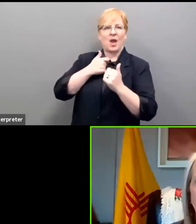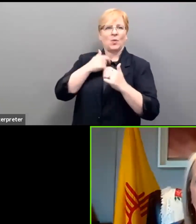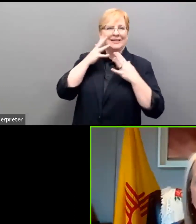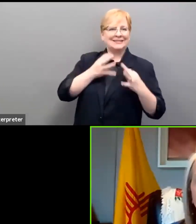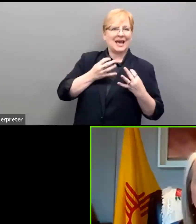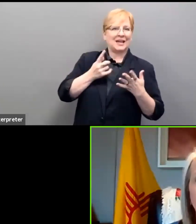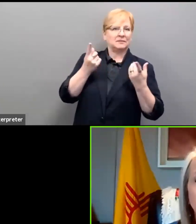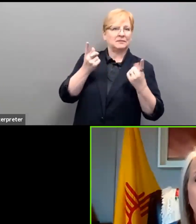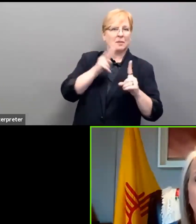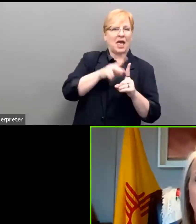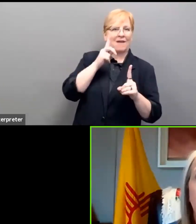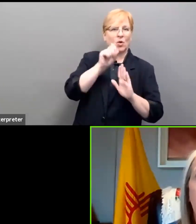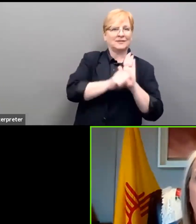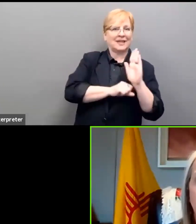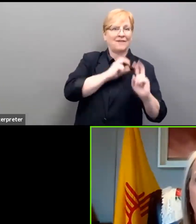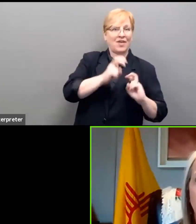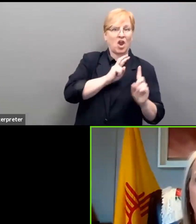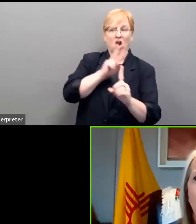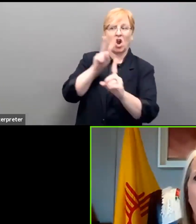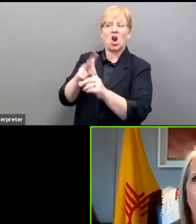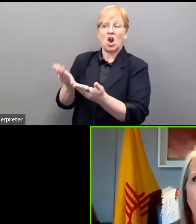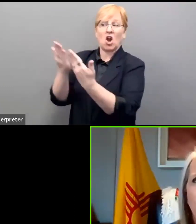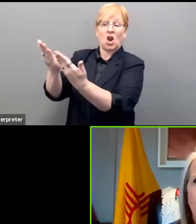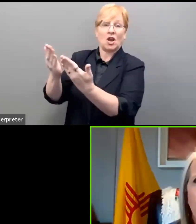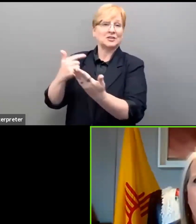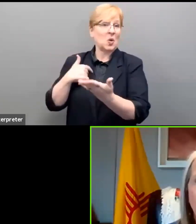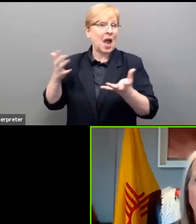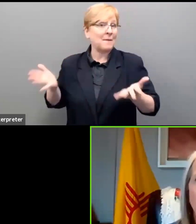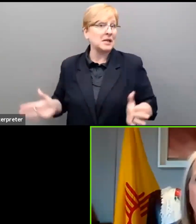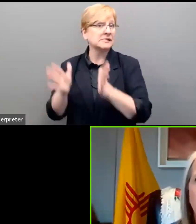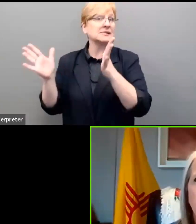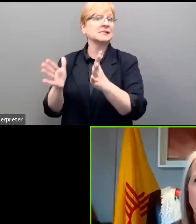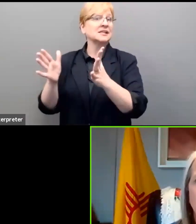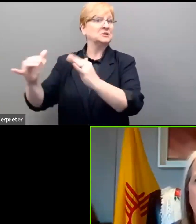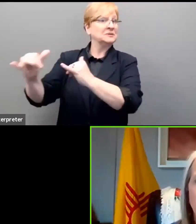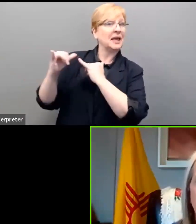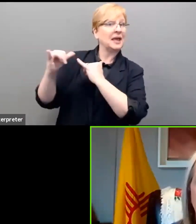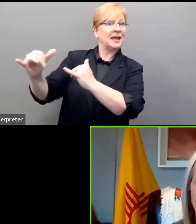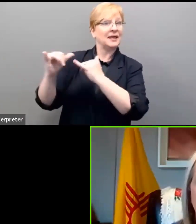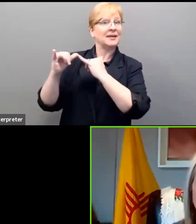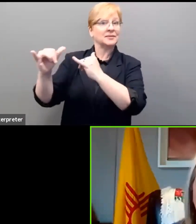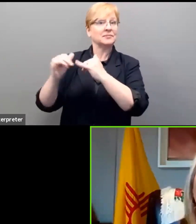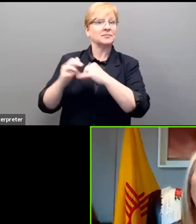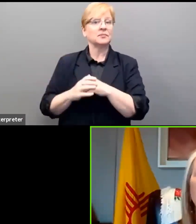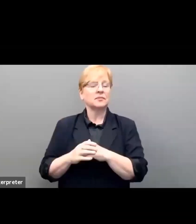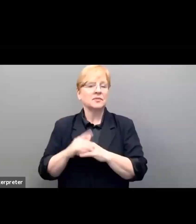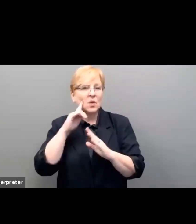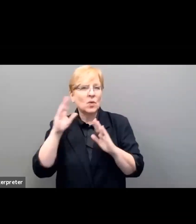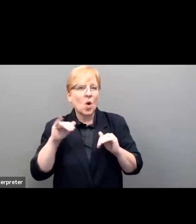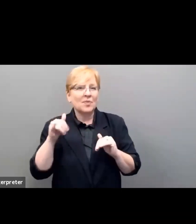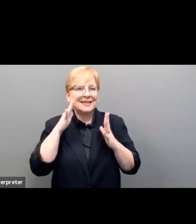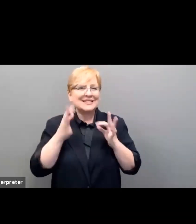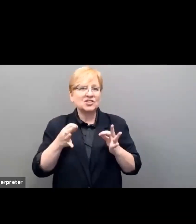El Consejo de la Fiesta de los Globos hemos entregado nuestro razonamiento, cómo implementaríamos